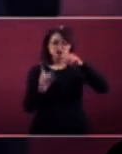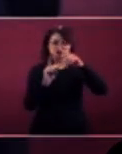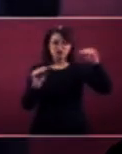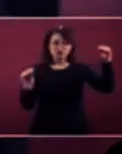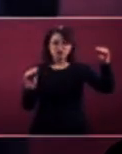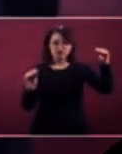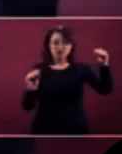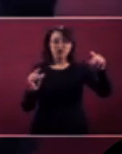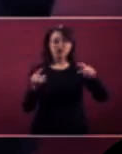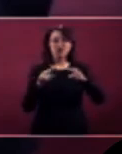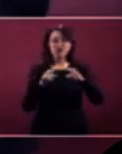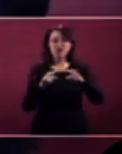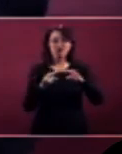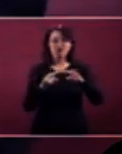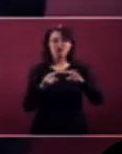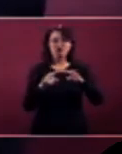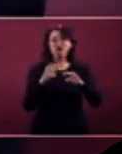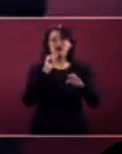y